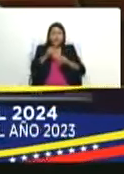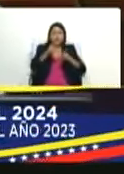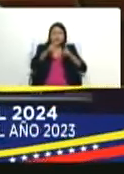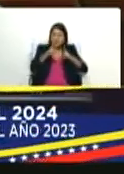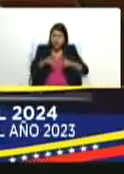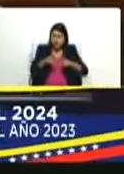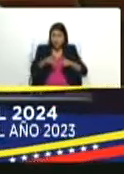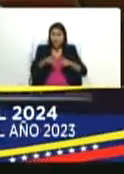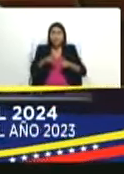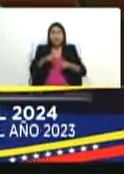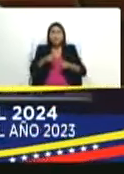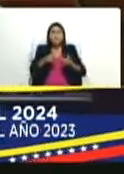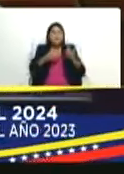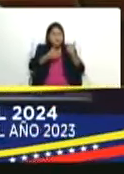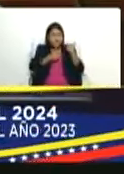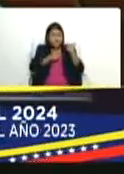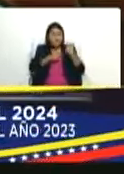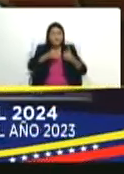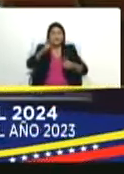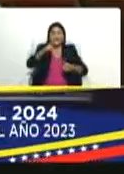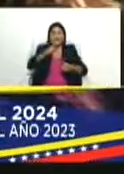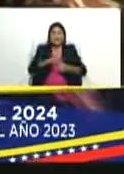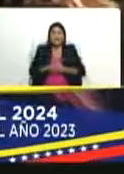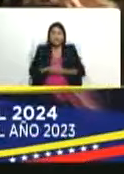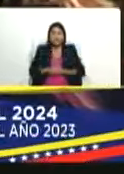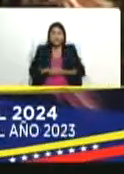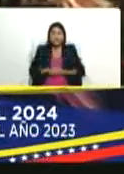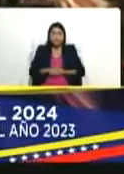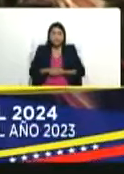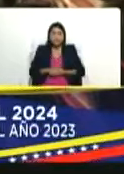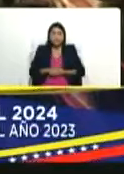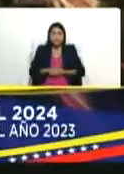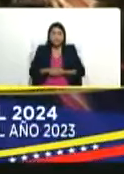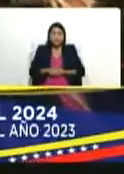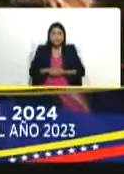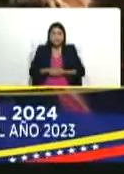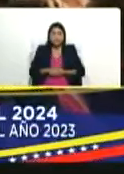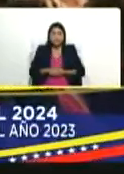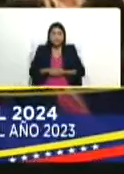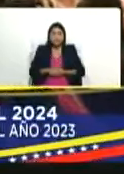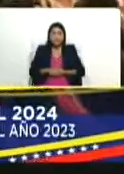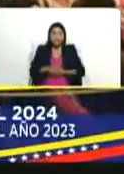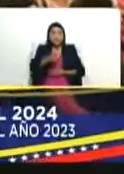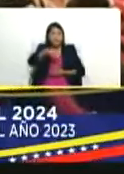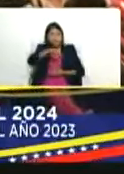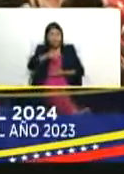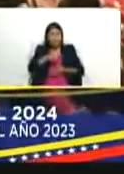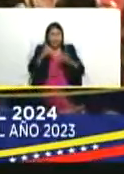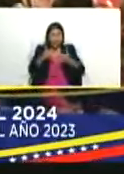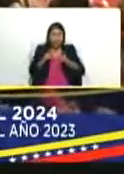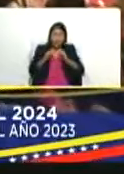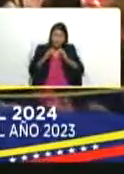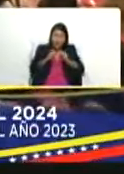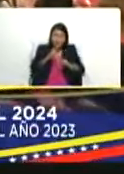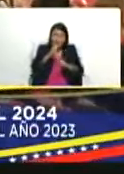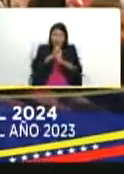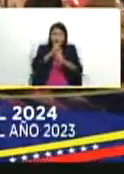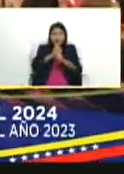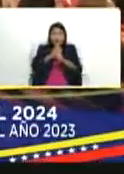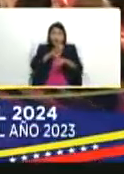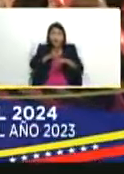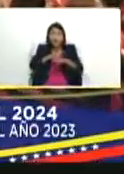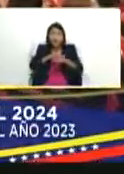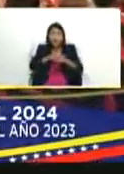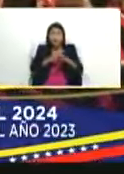decisiones que nos corresponda tomar. Como sucesores y sucesoras históricos de la herencia que